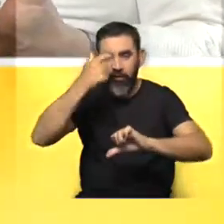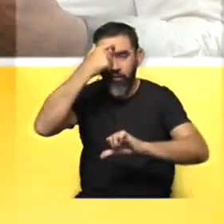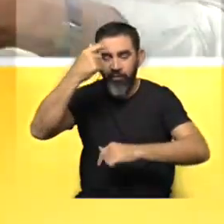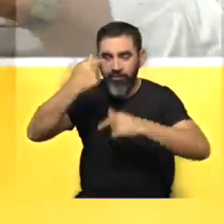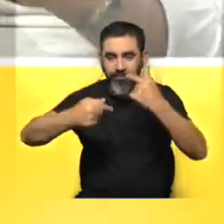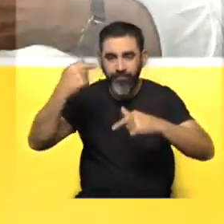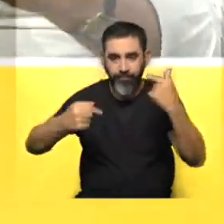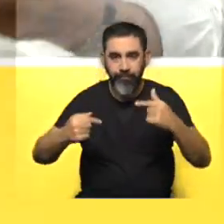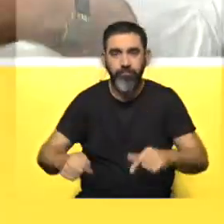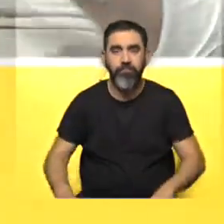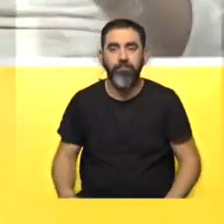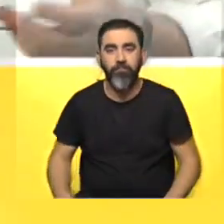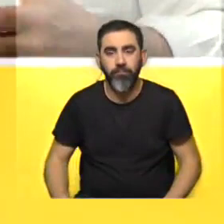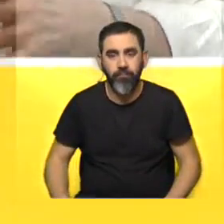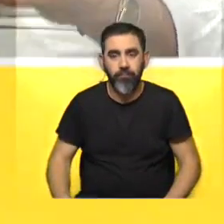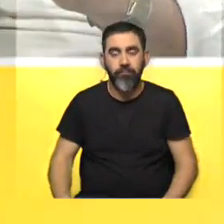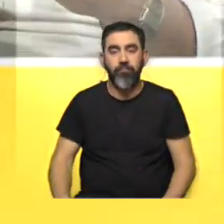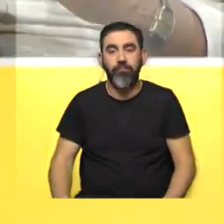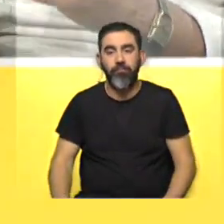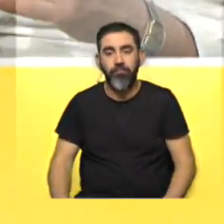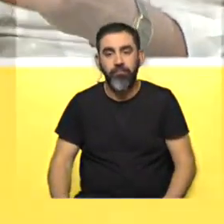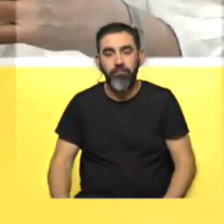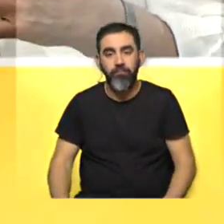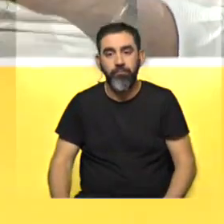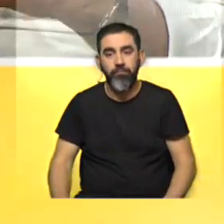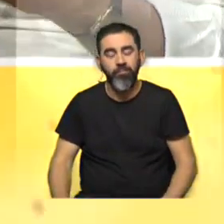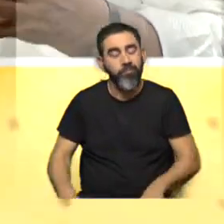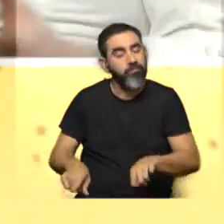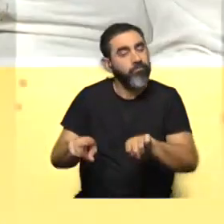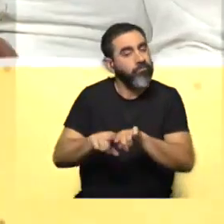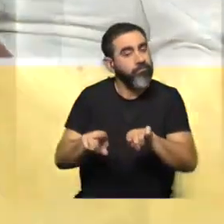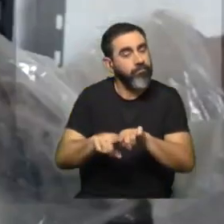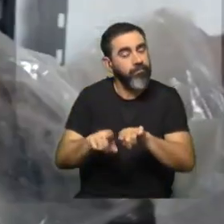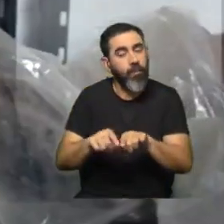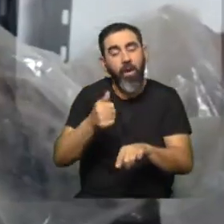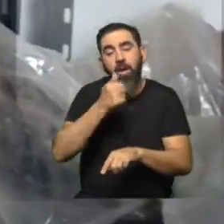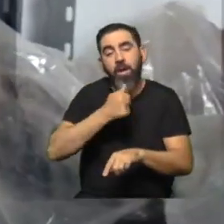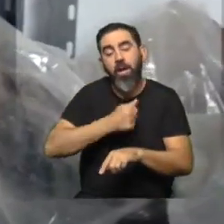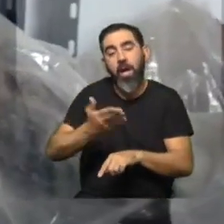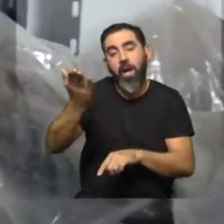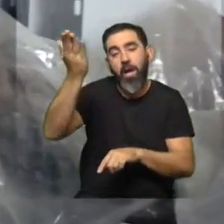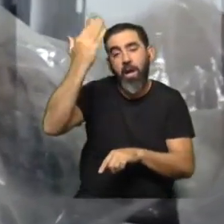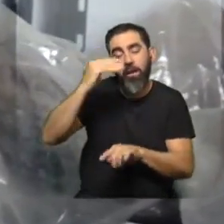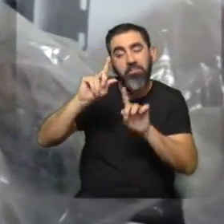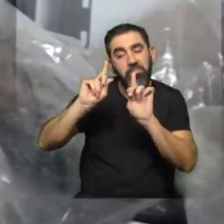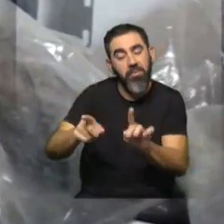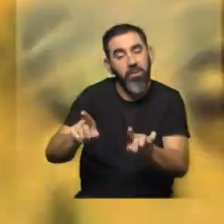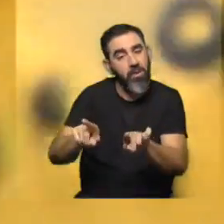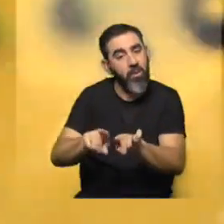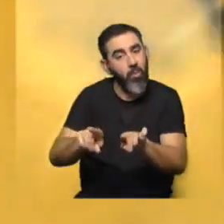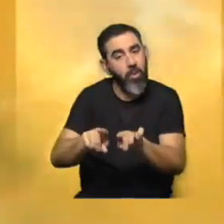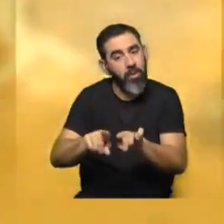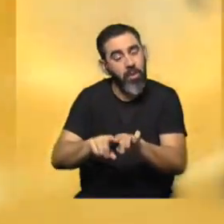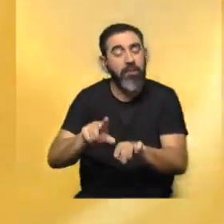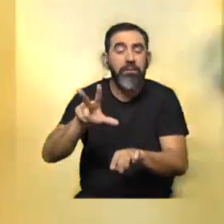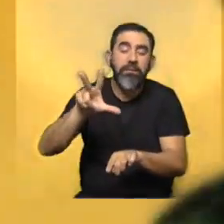técnicas, ¿no? En distintos momentos, y es consistente que la antigüedad, que la cronología de ese sitio